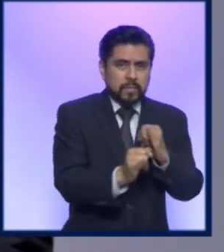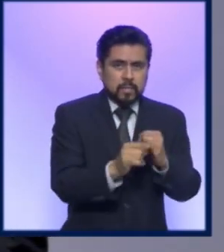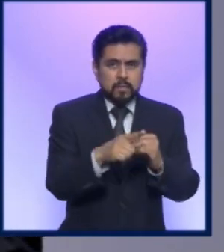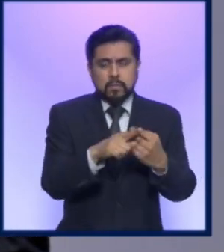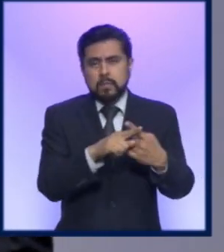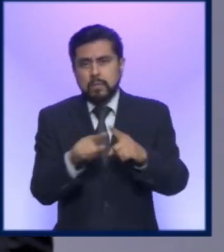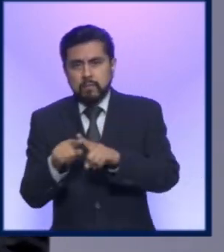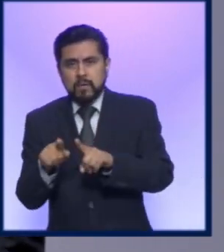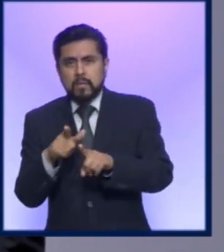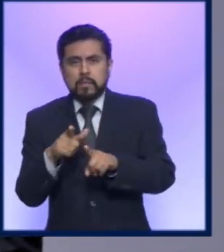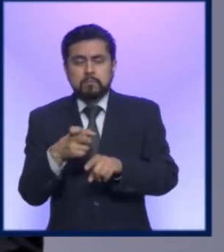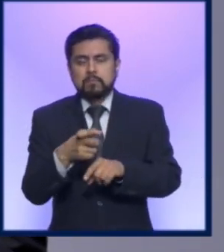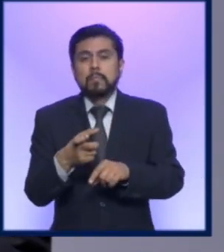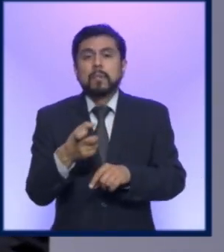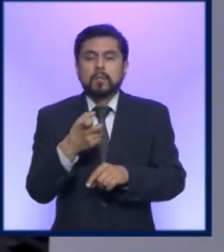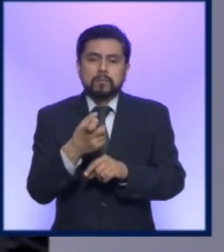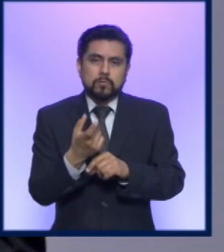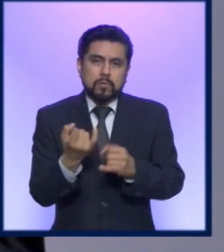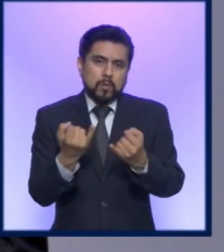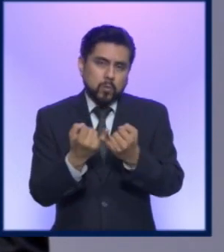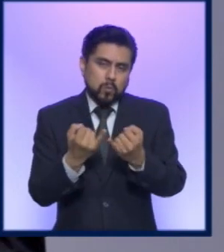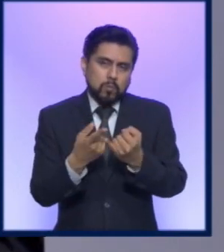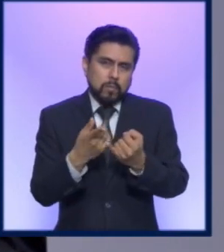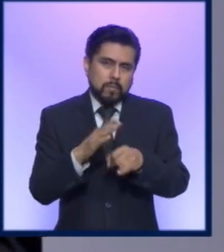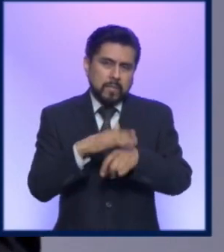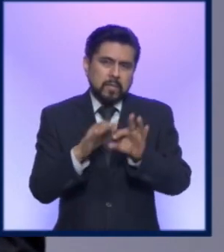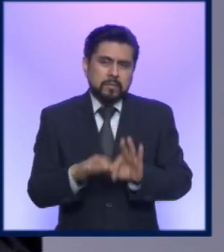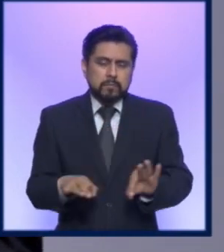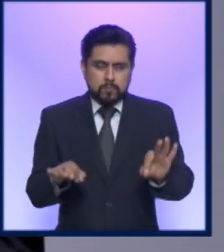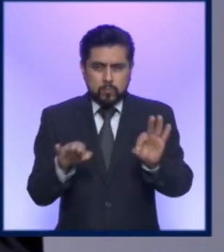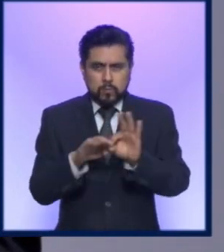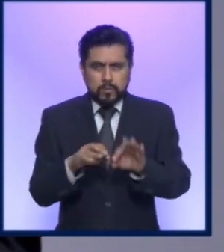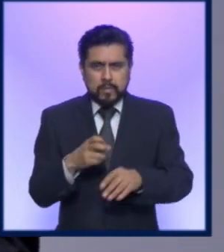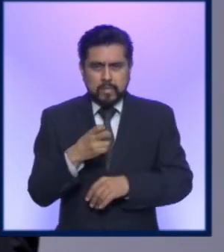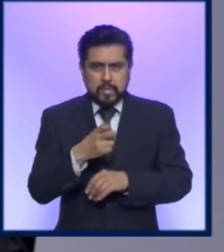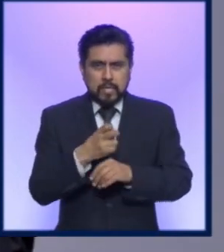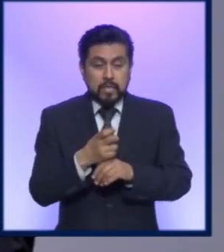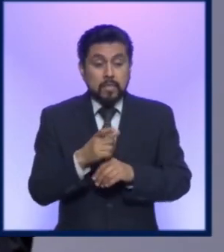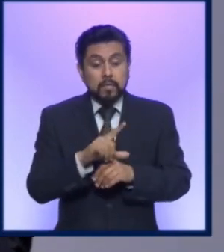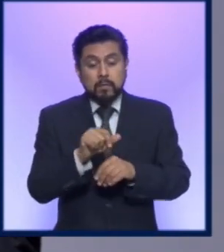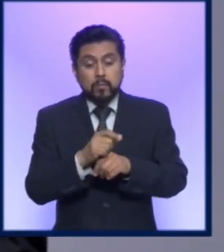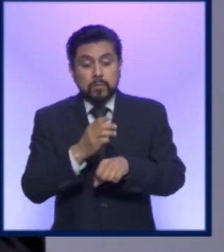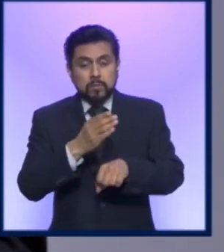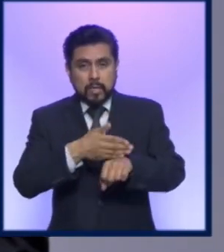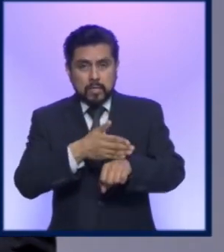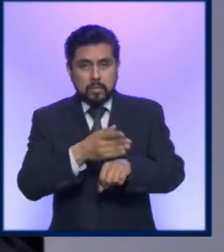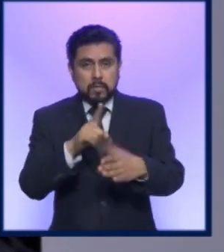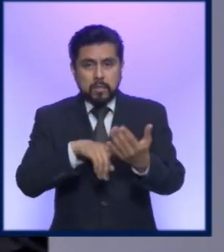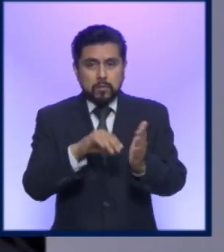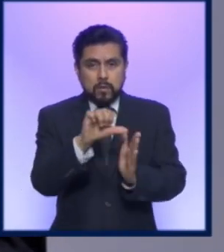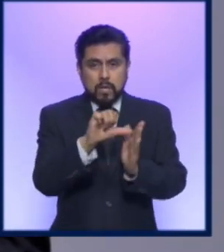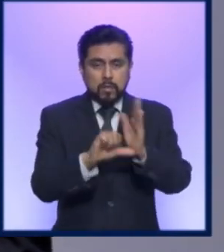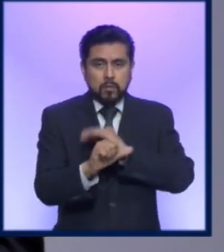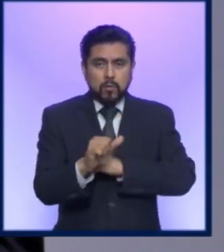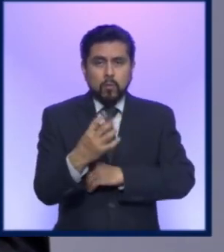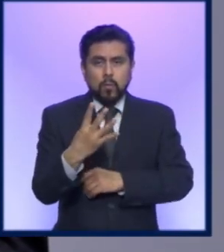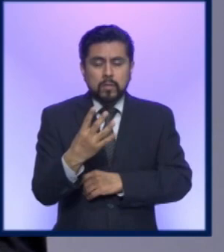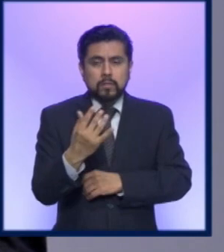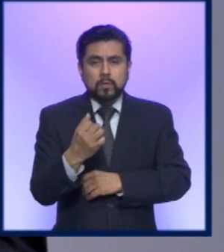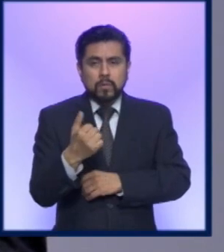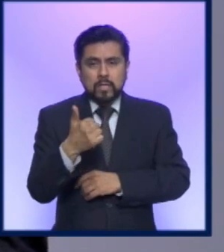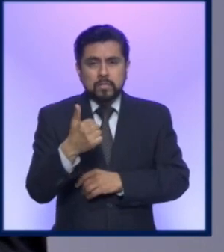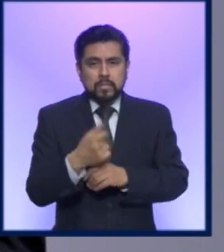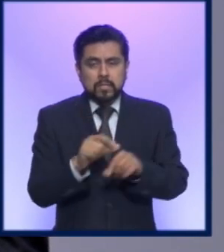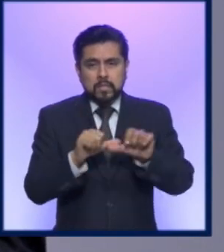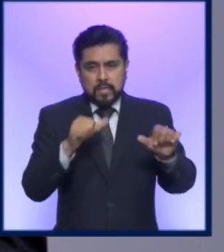respaldo de la ciudadanía y sobre todo esta esta sanción que prevé el artículo 456 número al uno